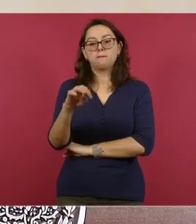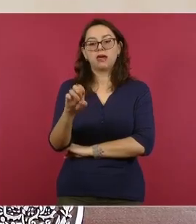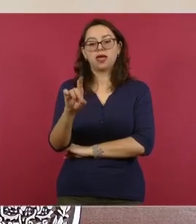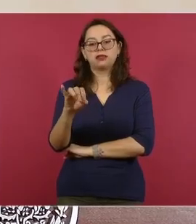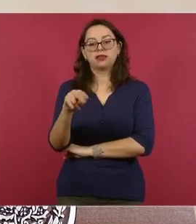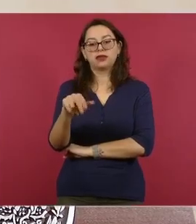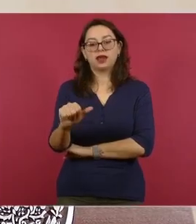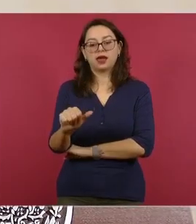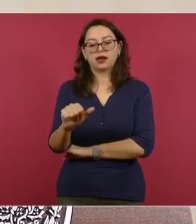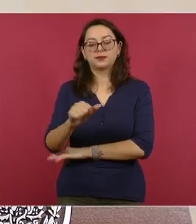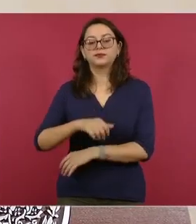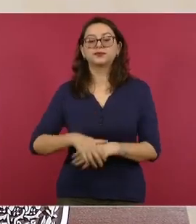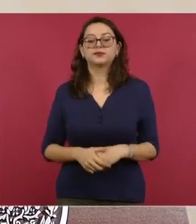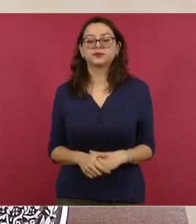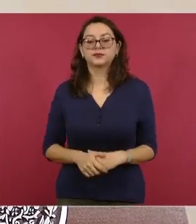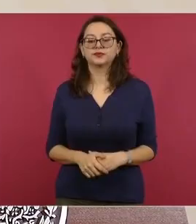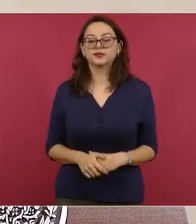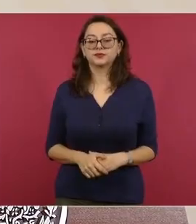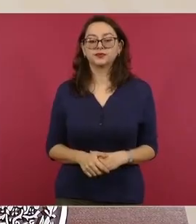participa